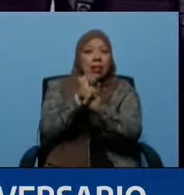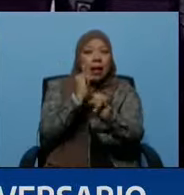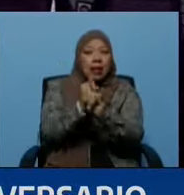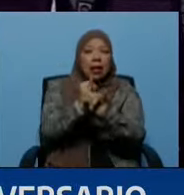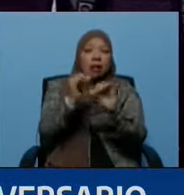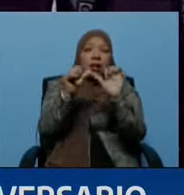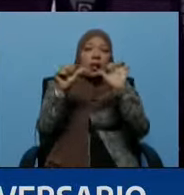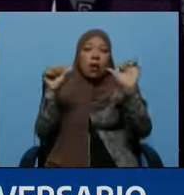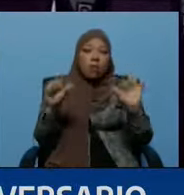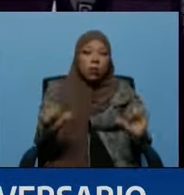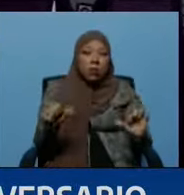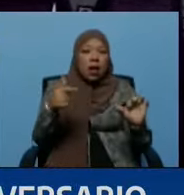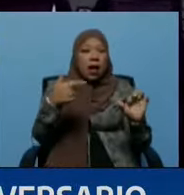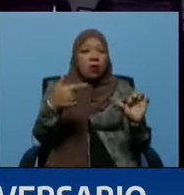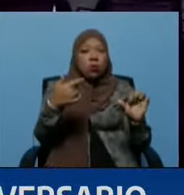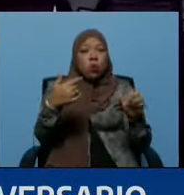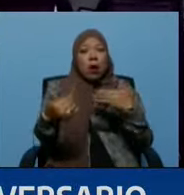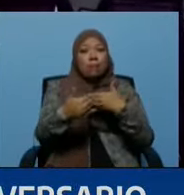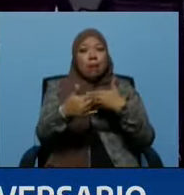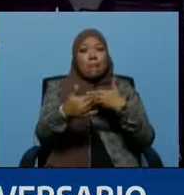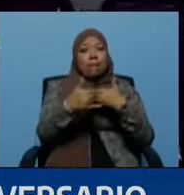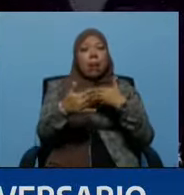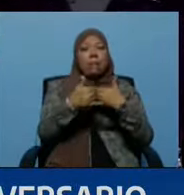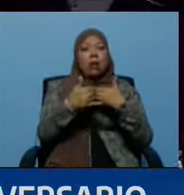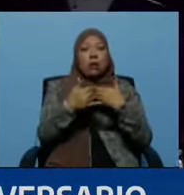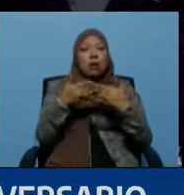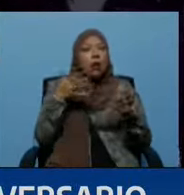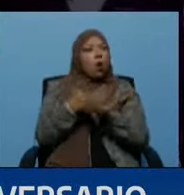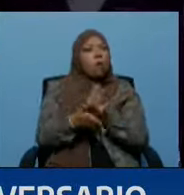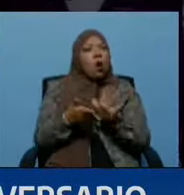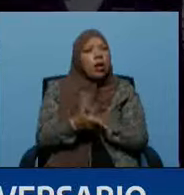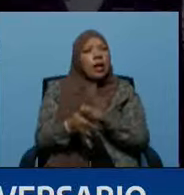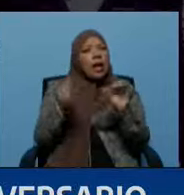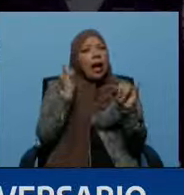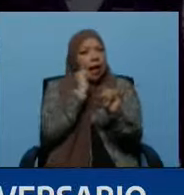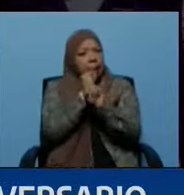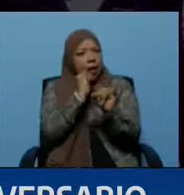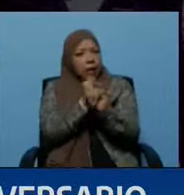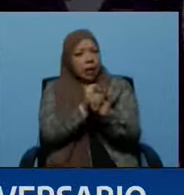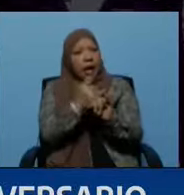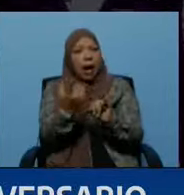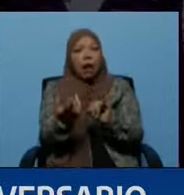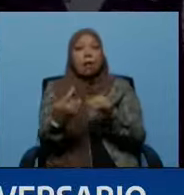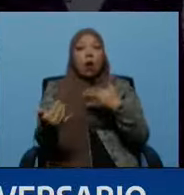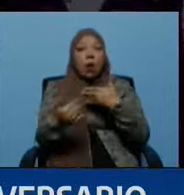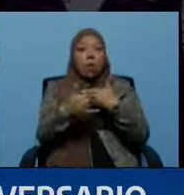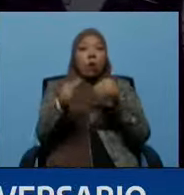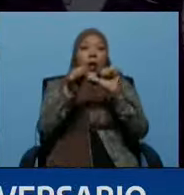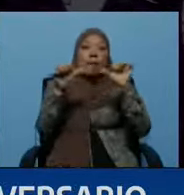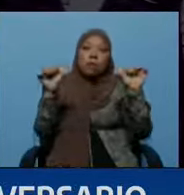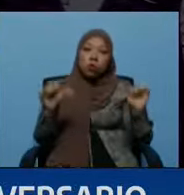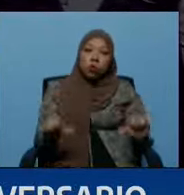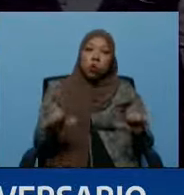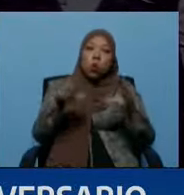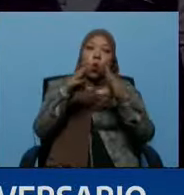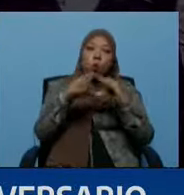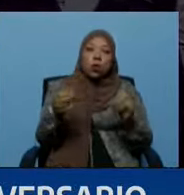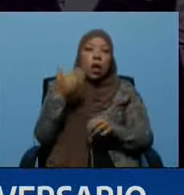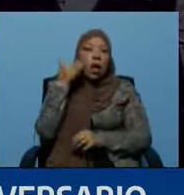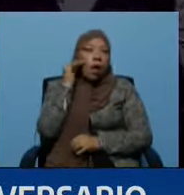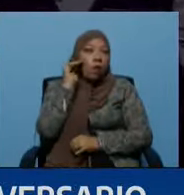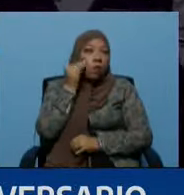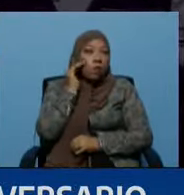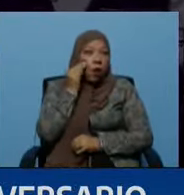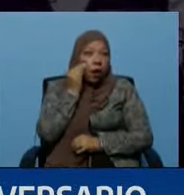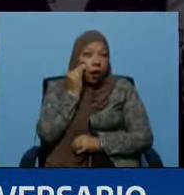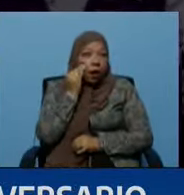criminal. Ciberfascista porque hemos recibido y estamos recibiendo el ataque cibernético por todas las redes sociales